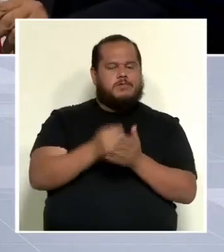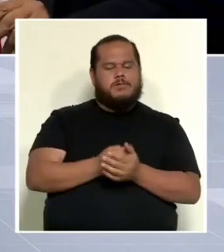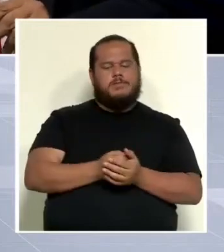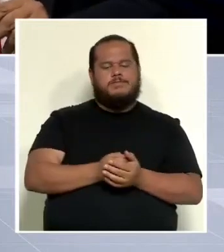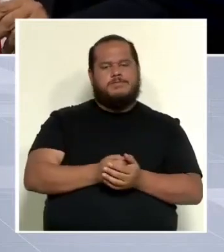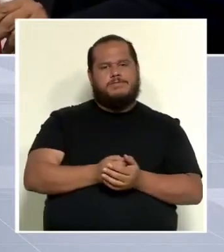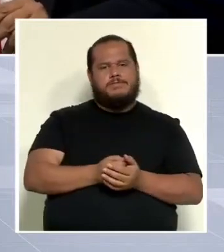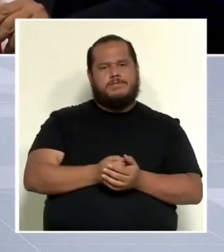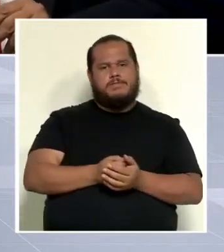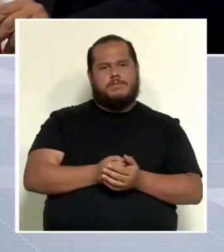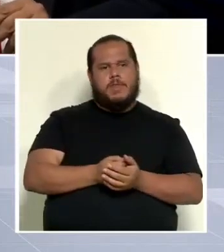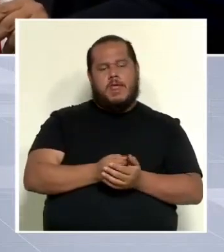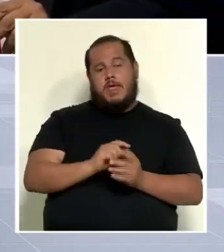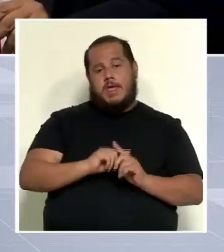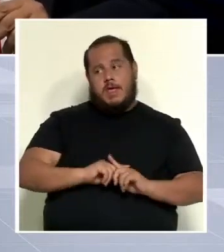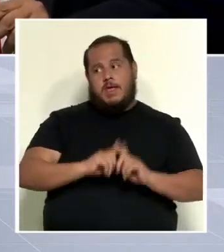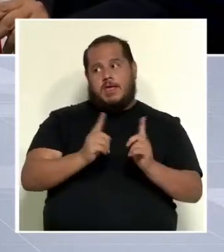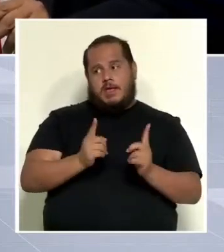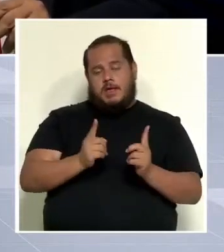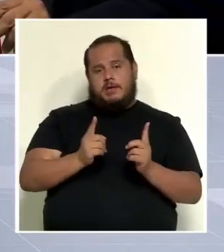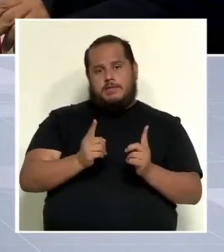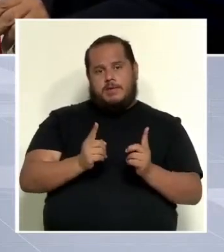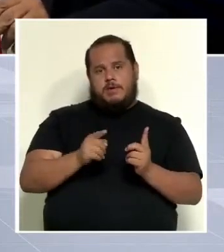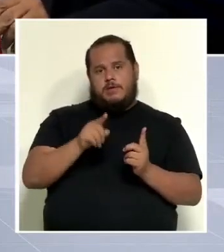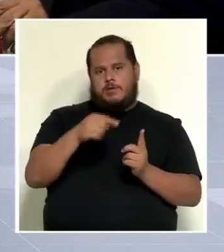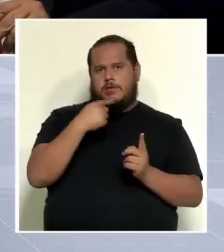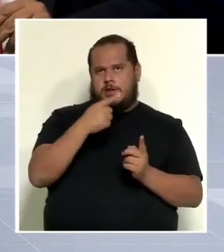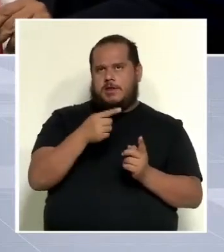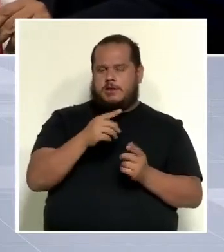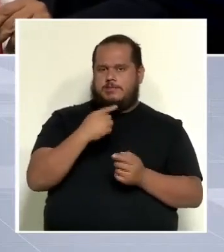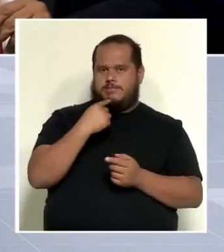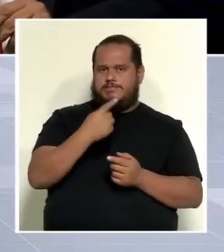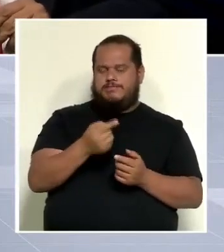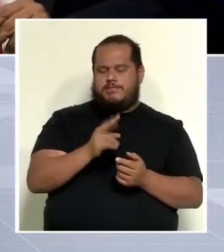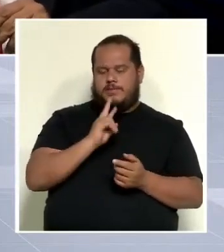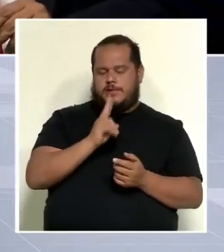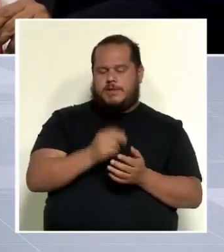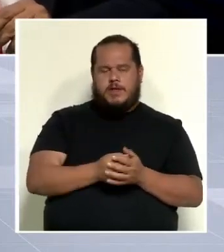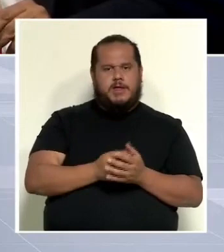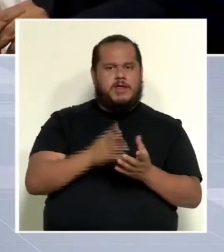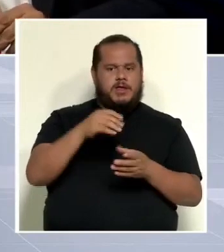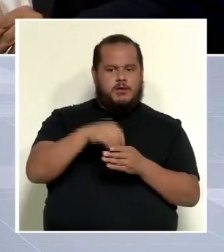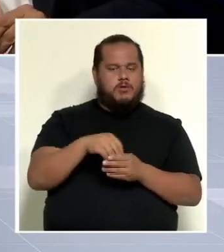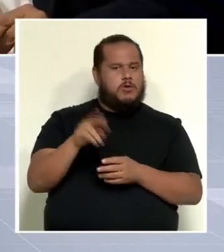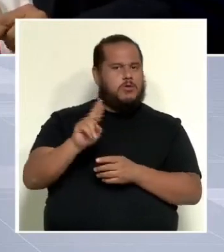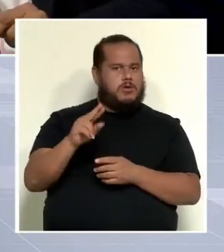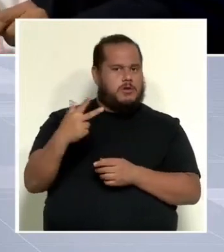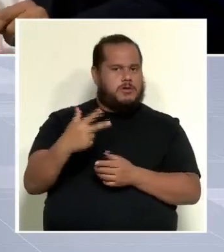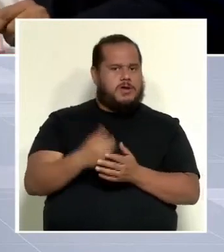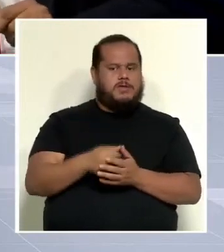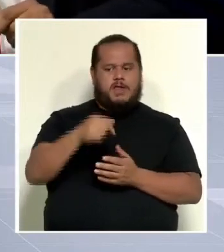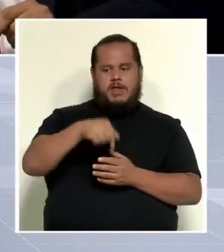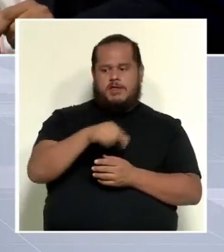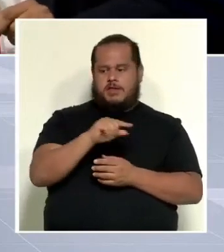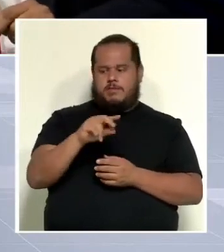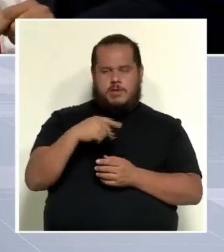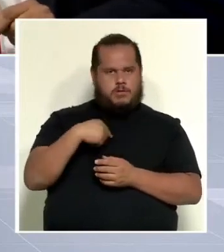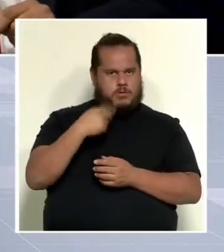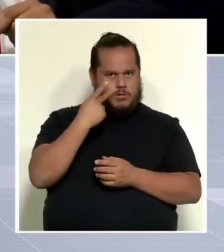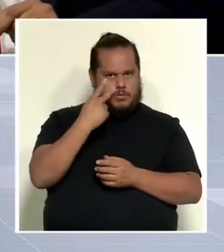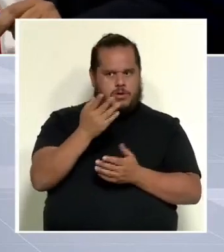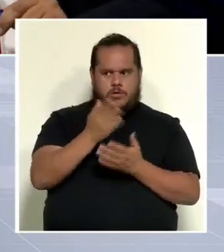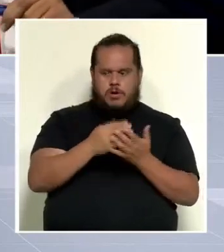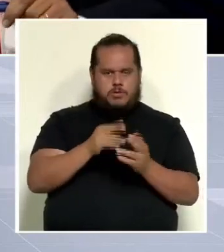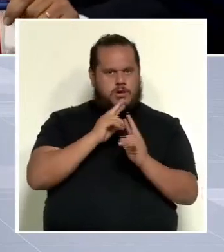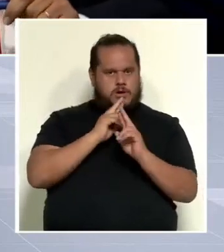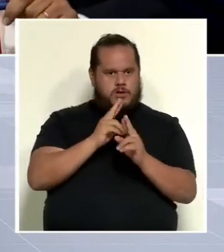alce vuelo. Pero lo que dice usted, Ernesto, es cierto. O sea, incluso don Rodrigo, esta semana lo vi con algunas